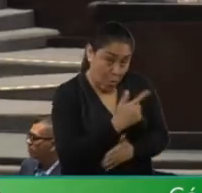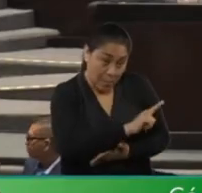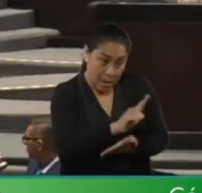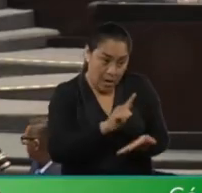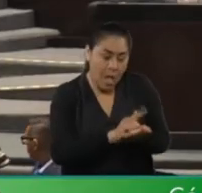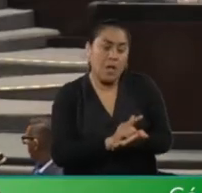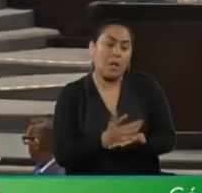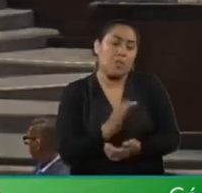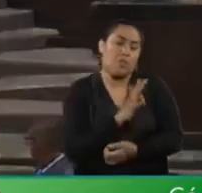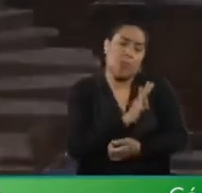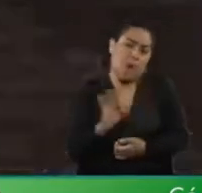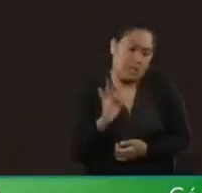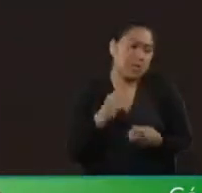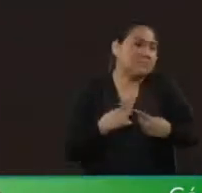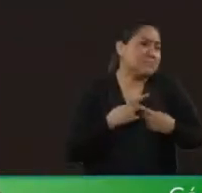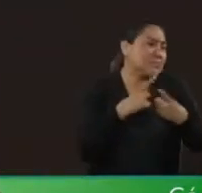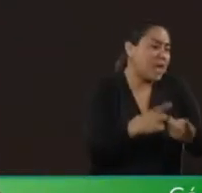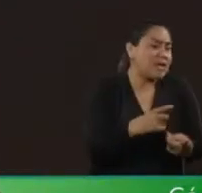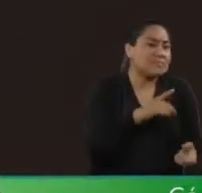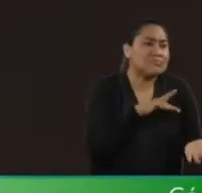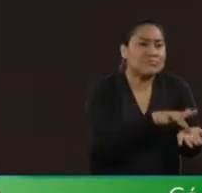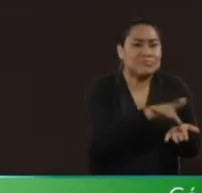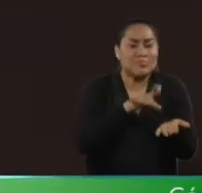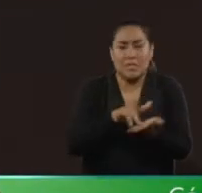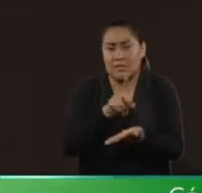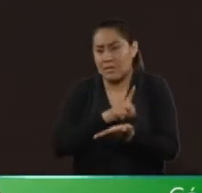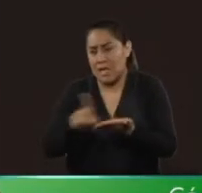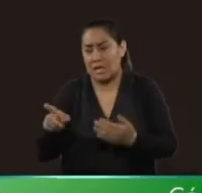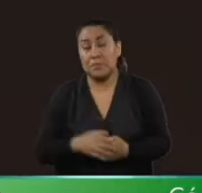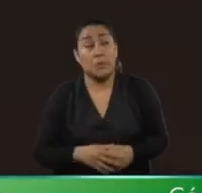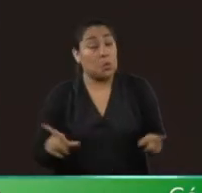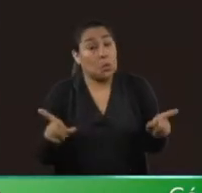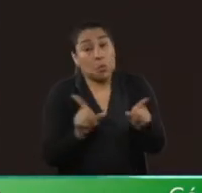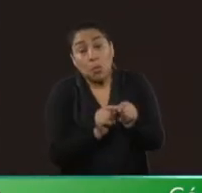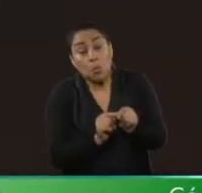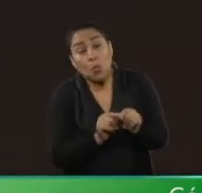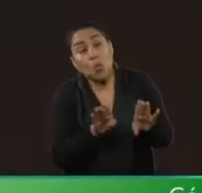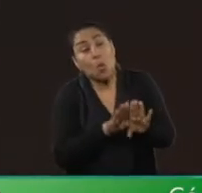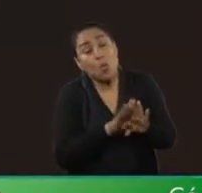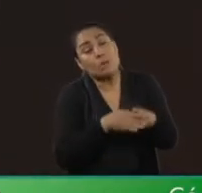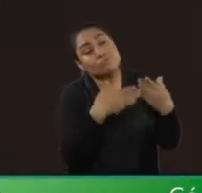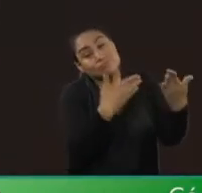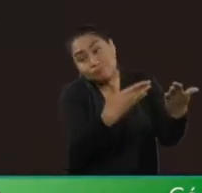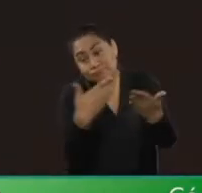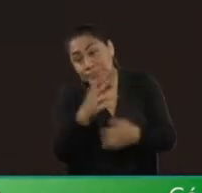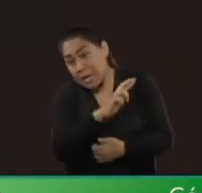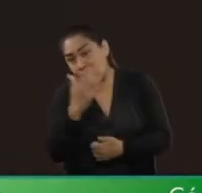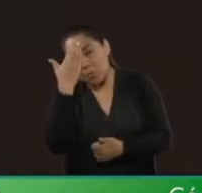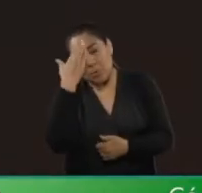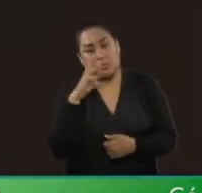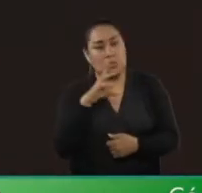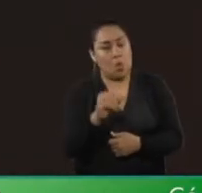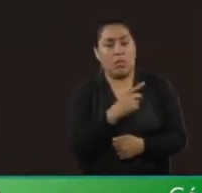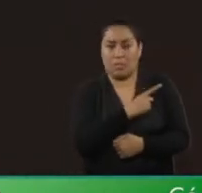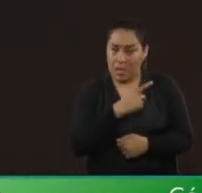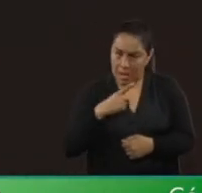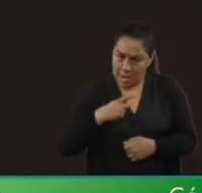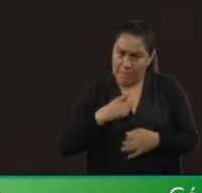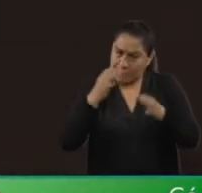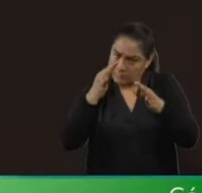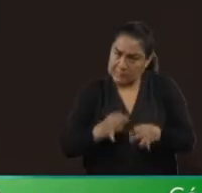de garantizarles sus derechos. Pero no basta con un reconocimiento, es necesario que este transforme su